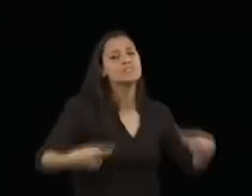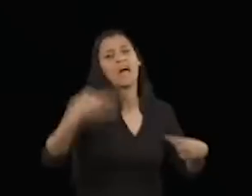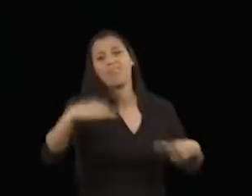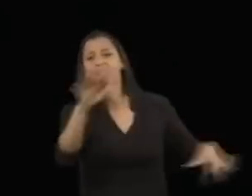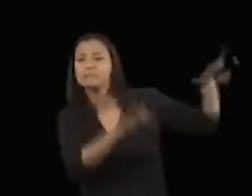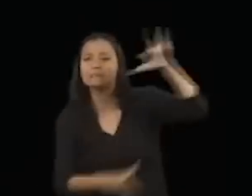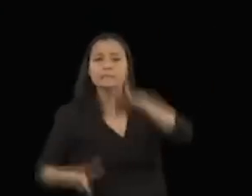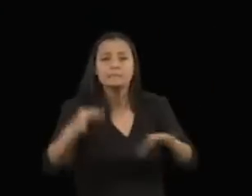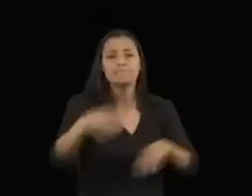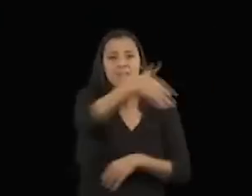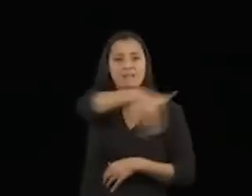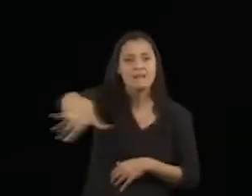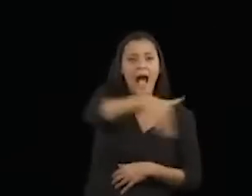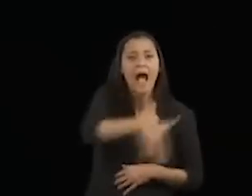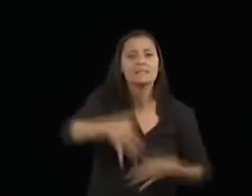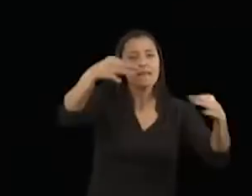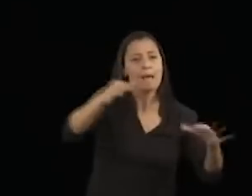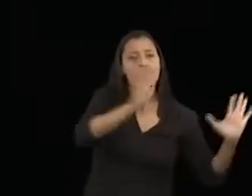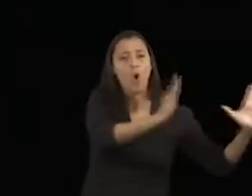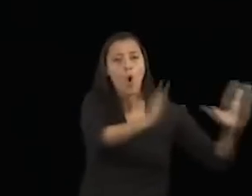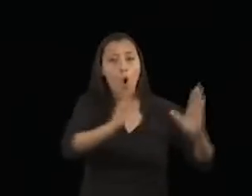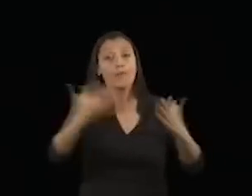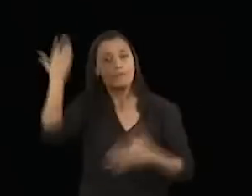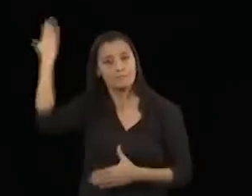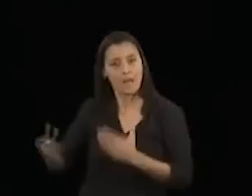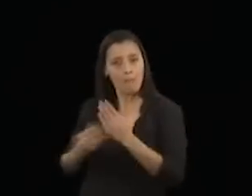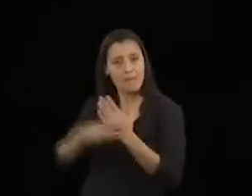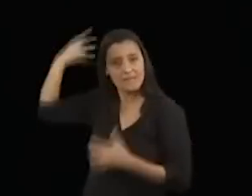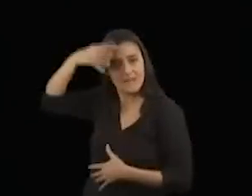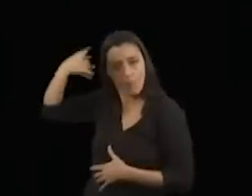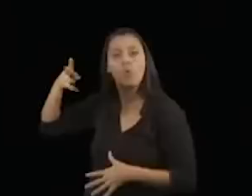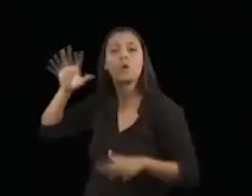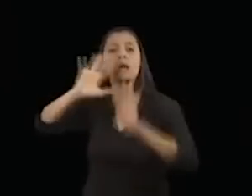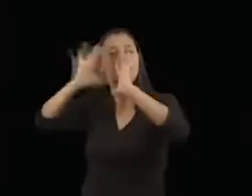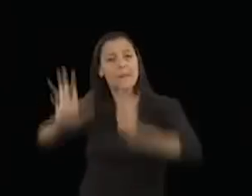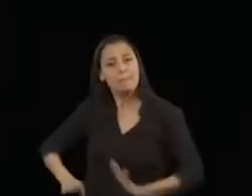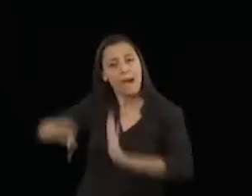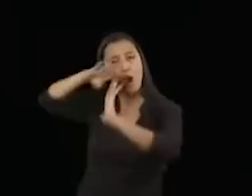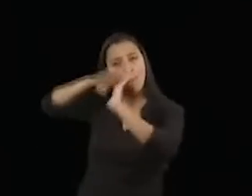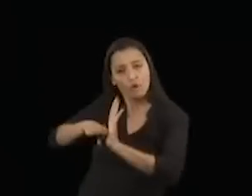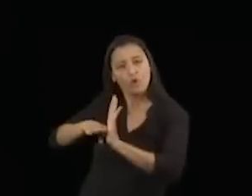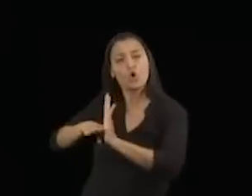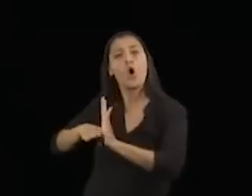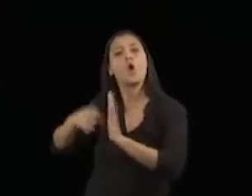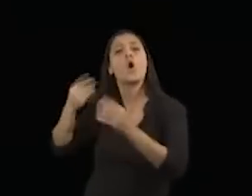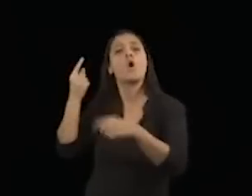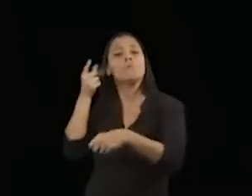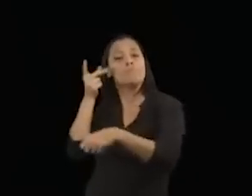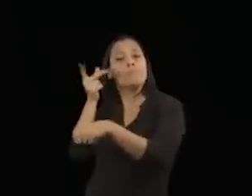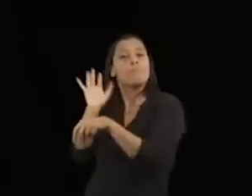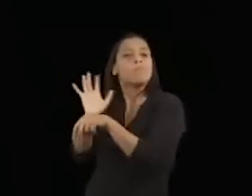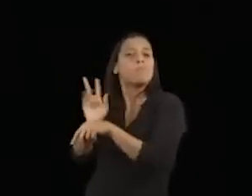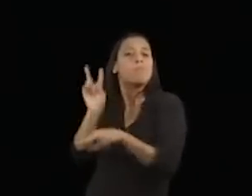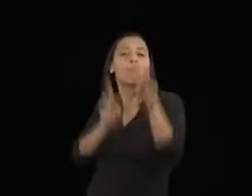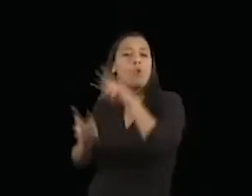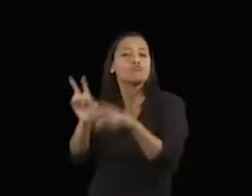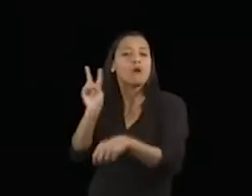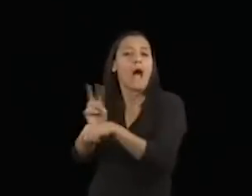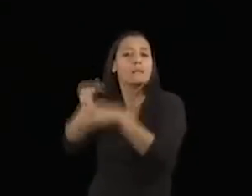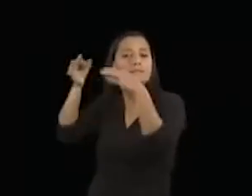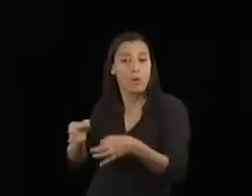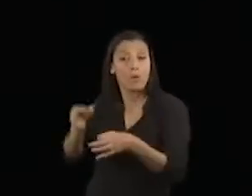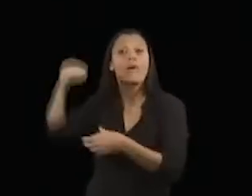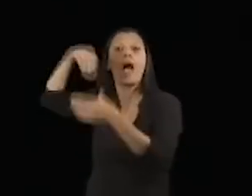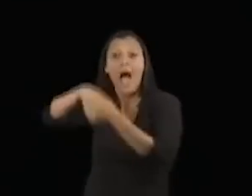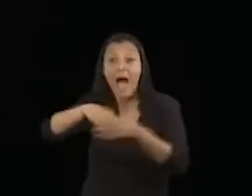Y, digamos, la ministra Bullrich preparó el protocolo de seguridad. Desde el Ministerio de